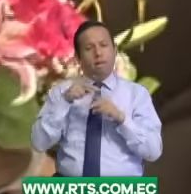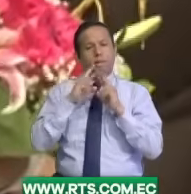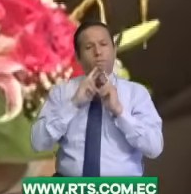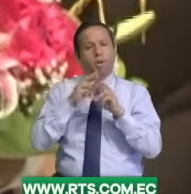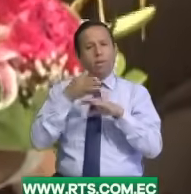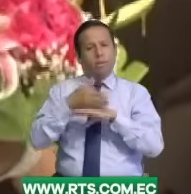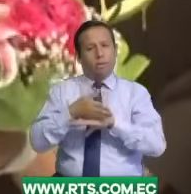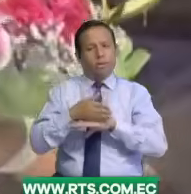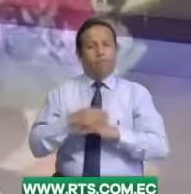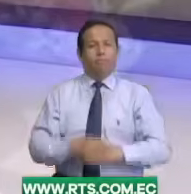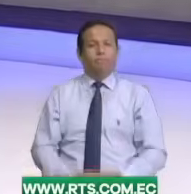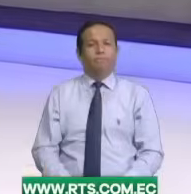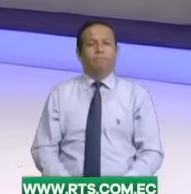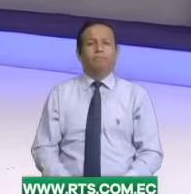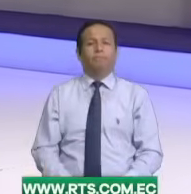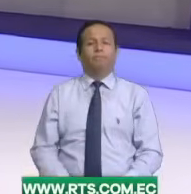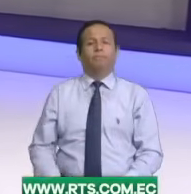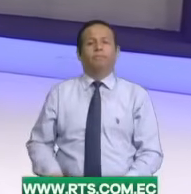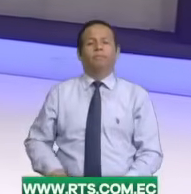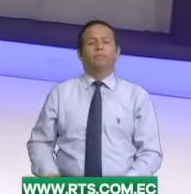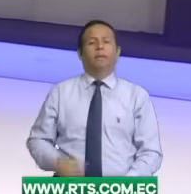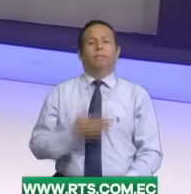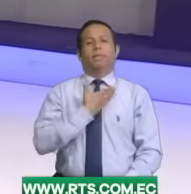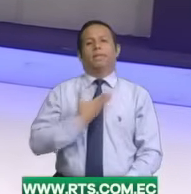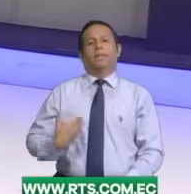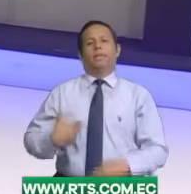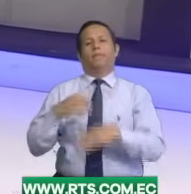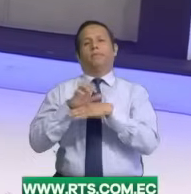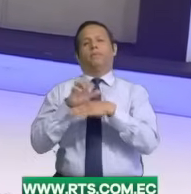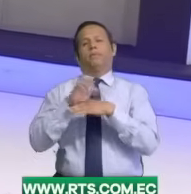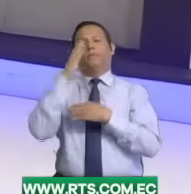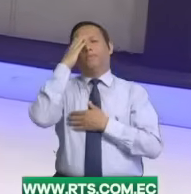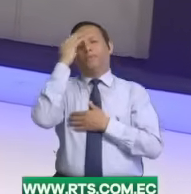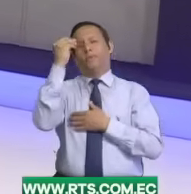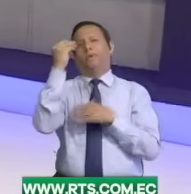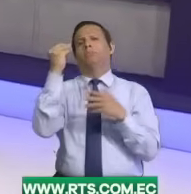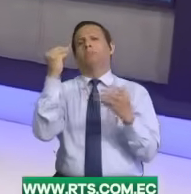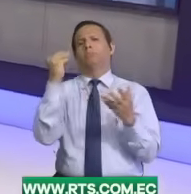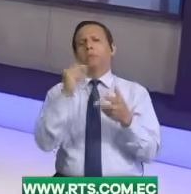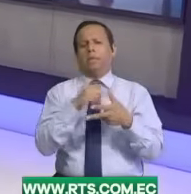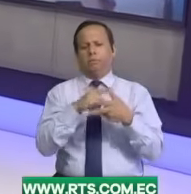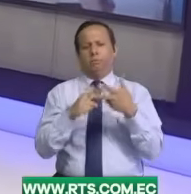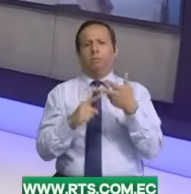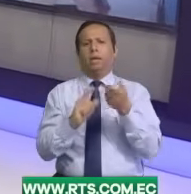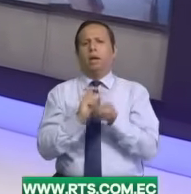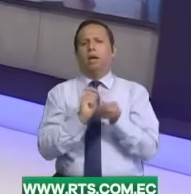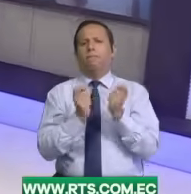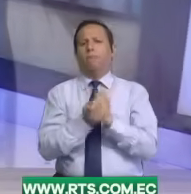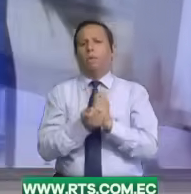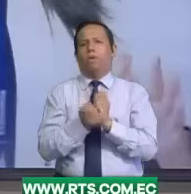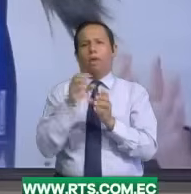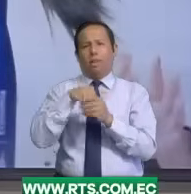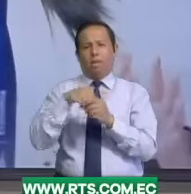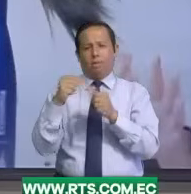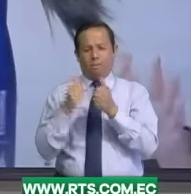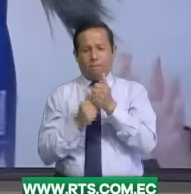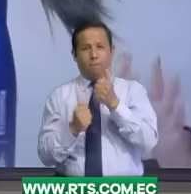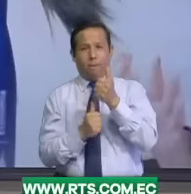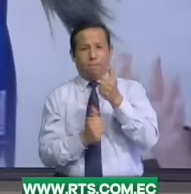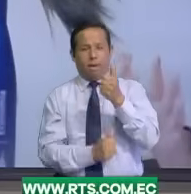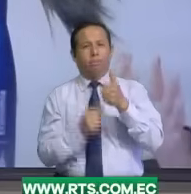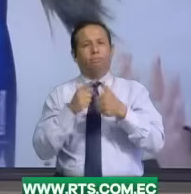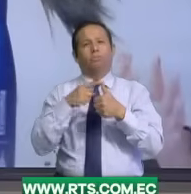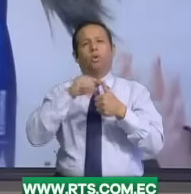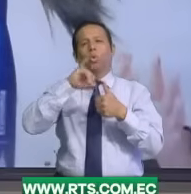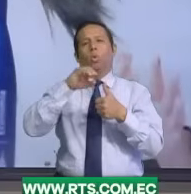Terán. El presidente de la República, Daniel Noboa, realizó tres cambios en su gabinete. José de la Gasca asumirá la